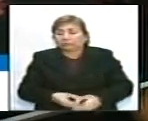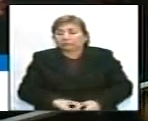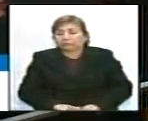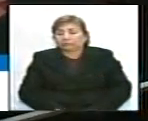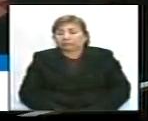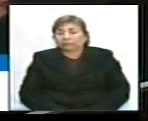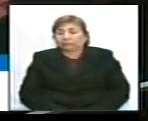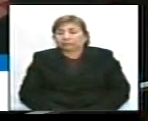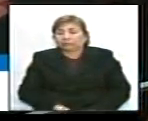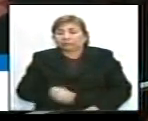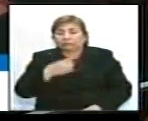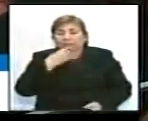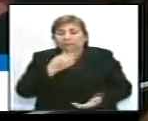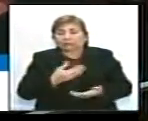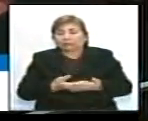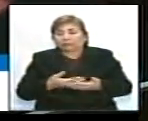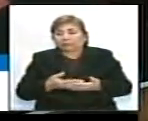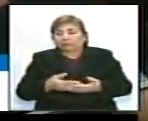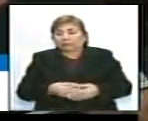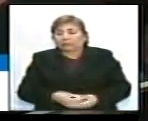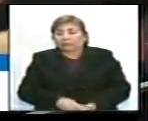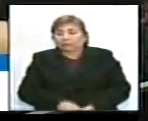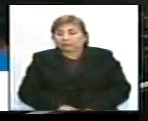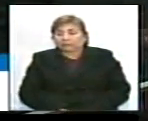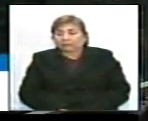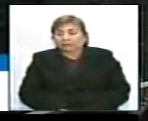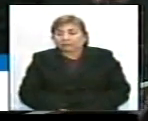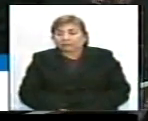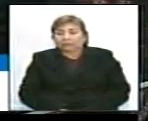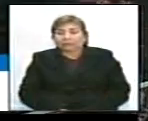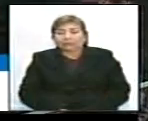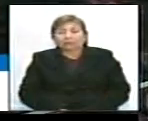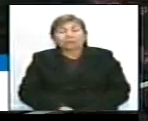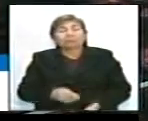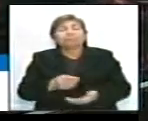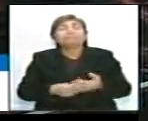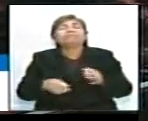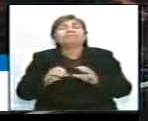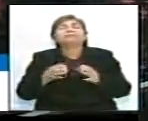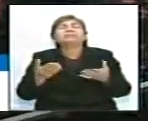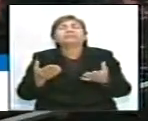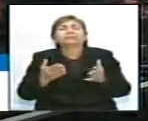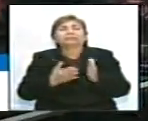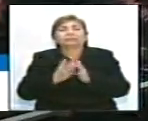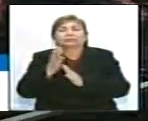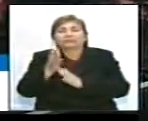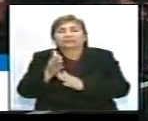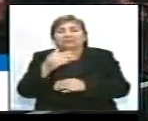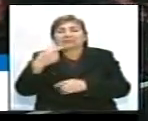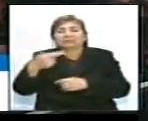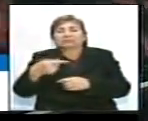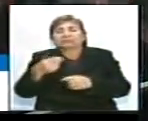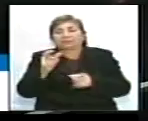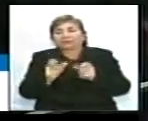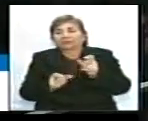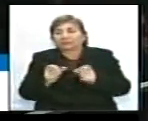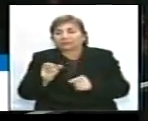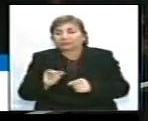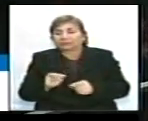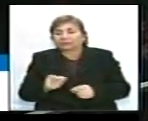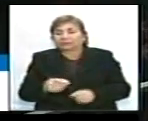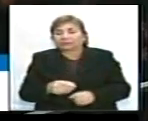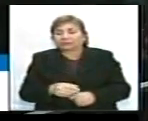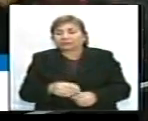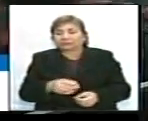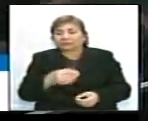aquí, que es generar una mayor oferta del agua. ¿Y cuál va a ser el tránsito de aquellas personas que actualmente, que como nos han